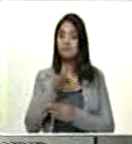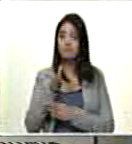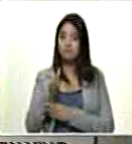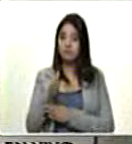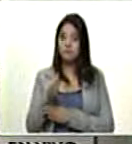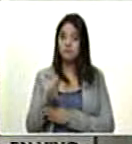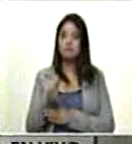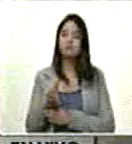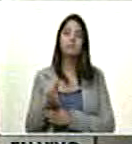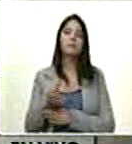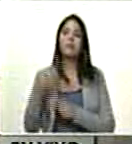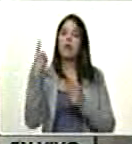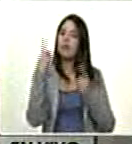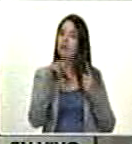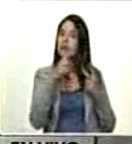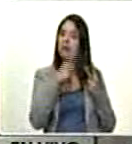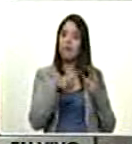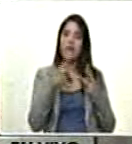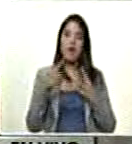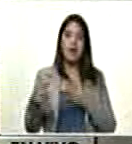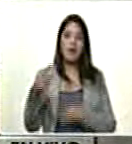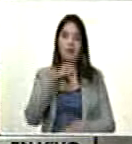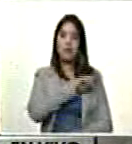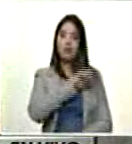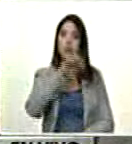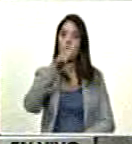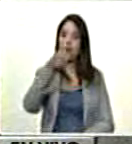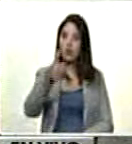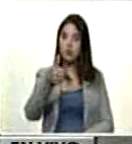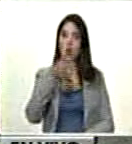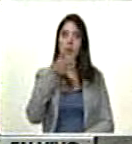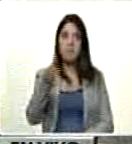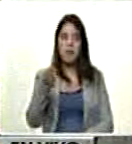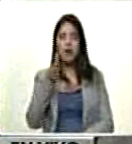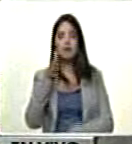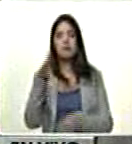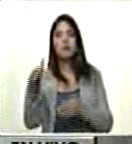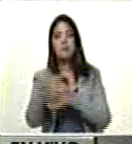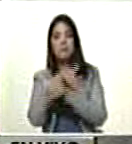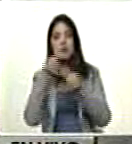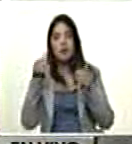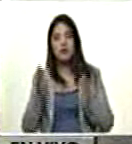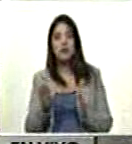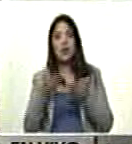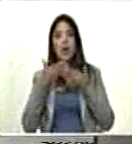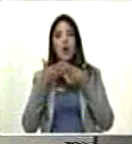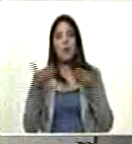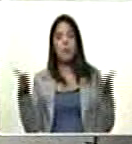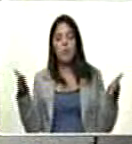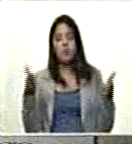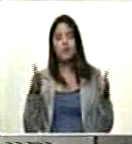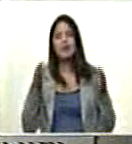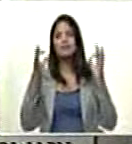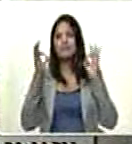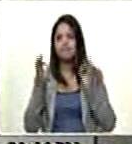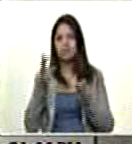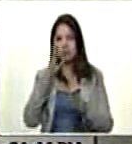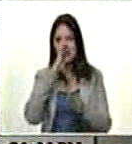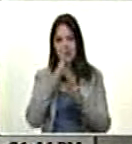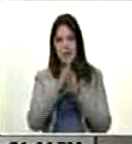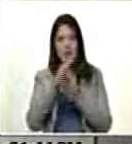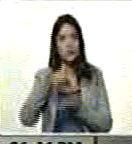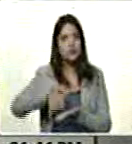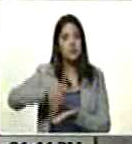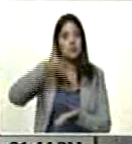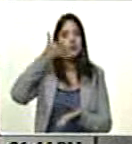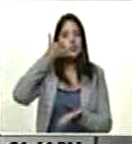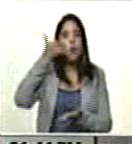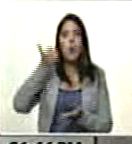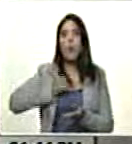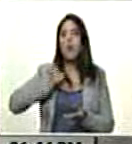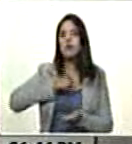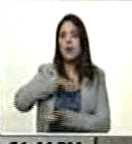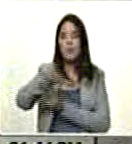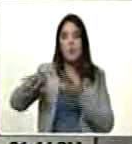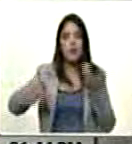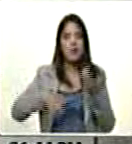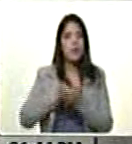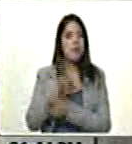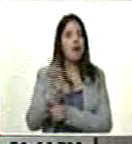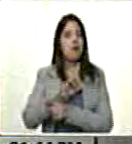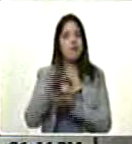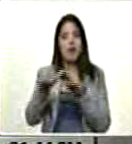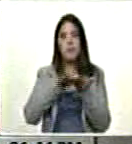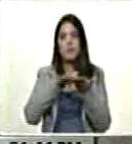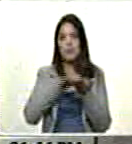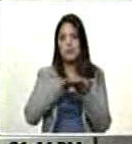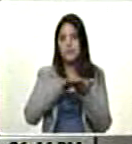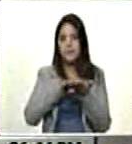de los distintos subdirectores del Ministerio Público, quienes atenderán directamente cualquier contingencia.